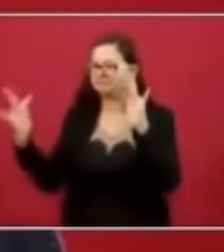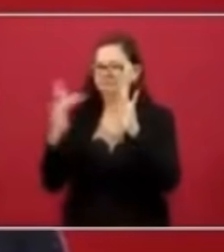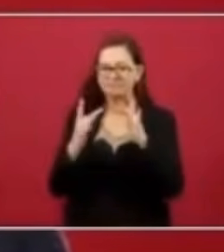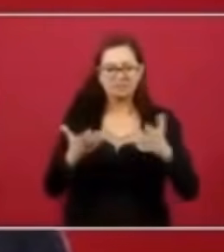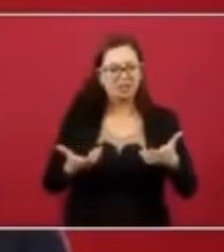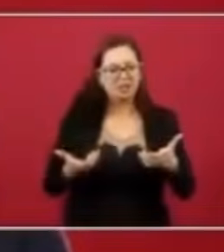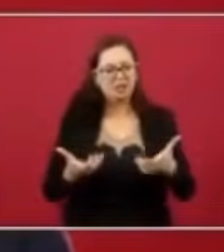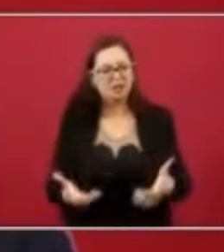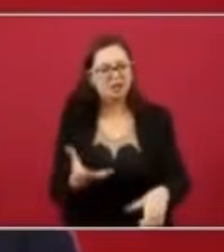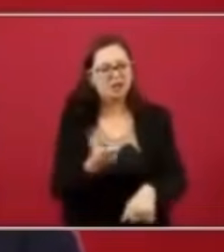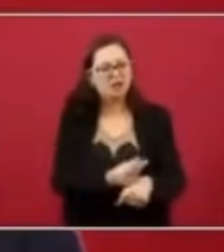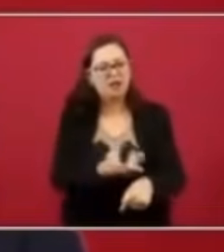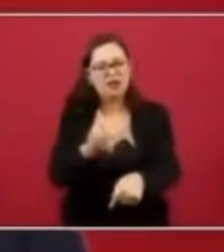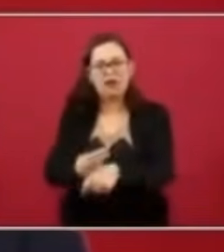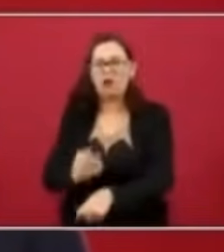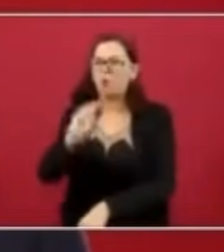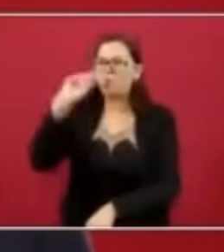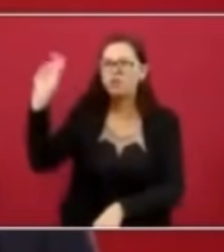universidades,